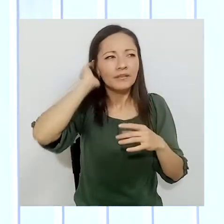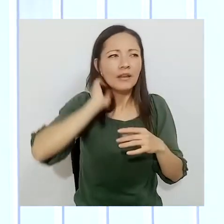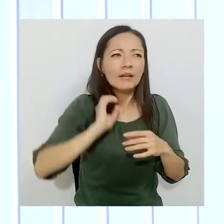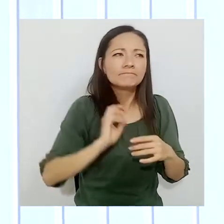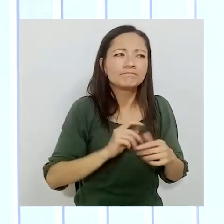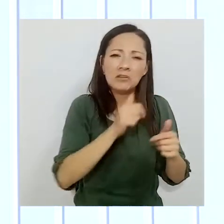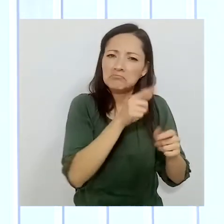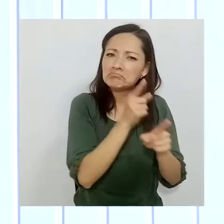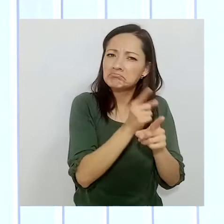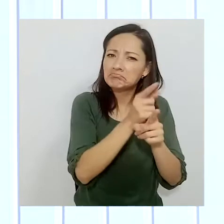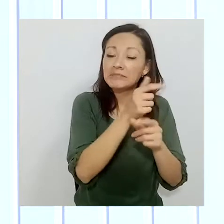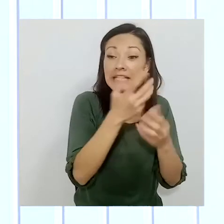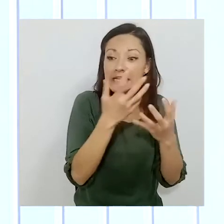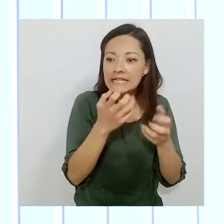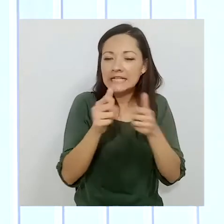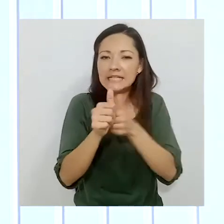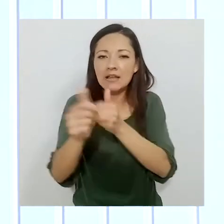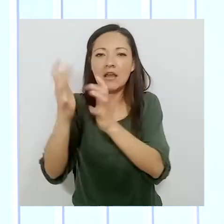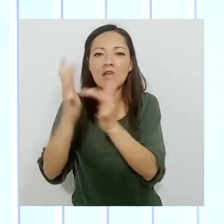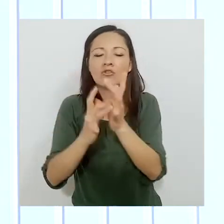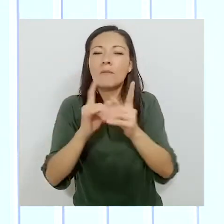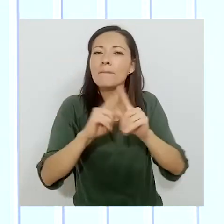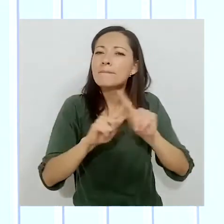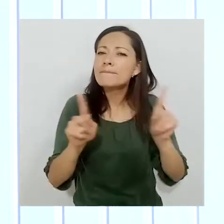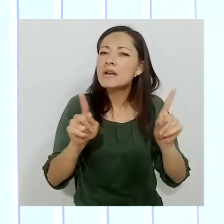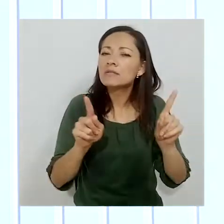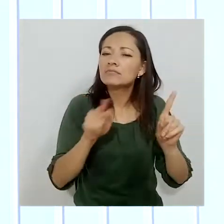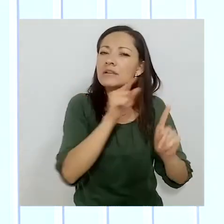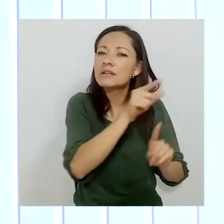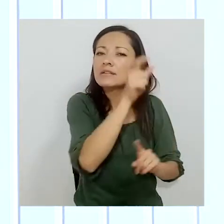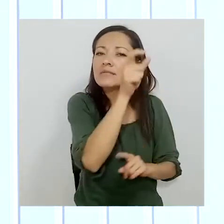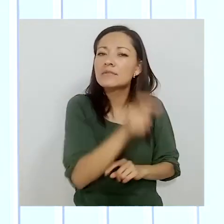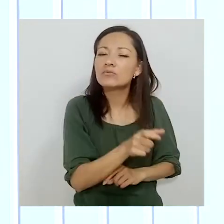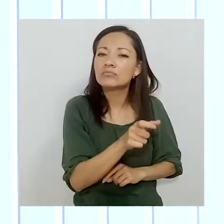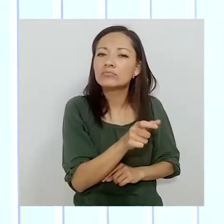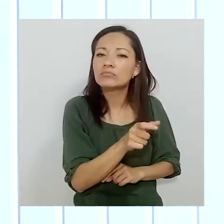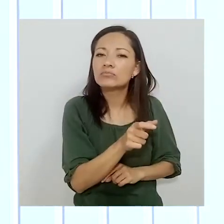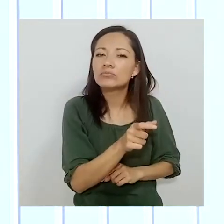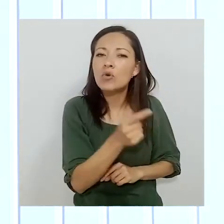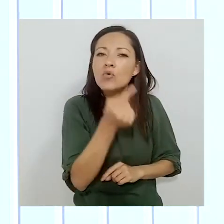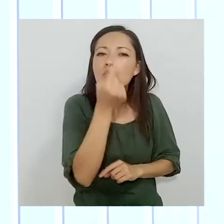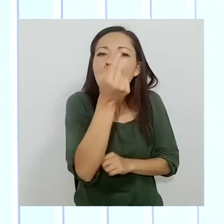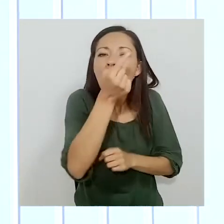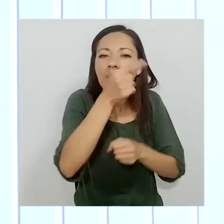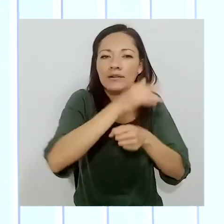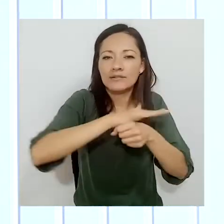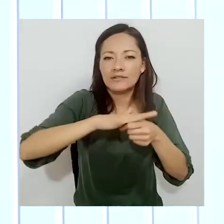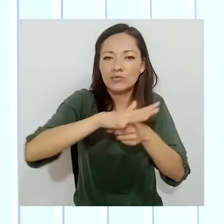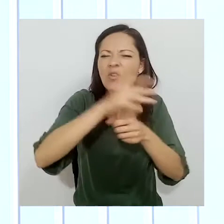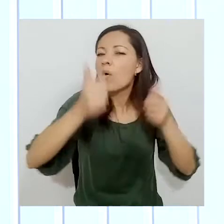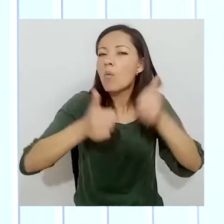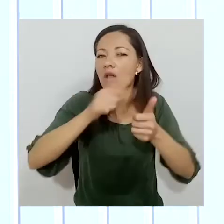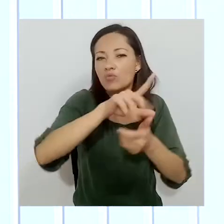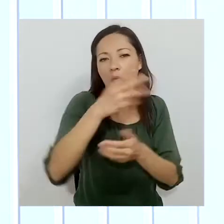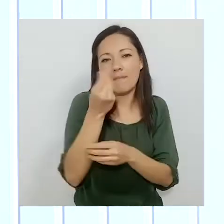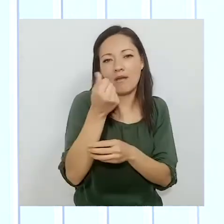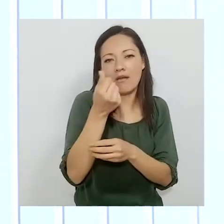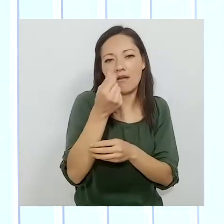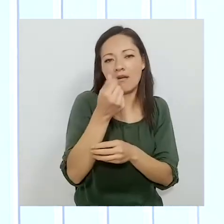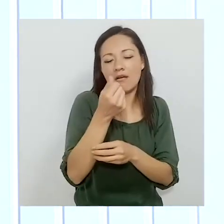él siguiera a Jesús en el camino, esta persona, por una situación, ¿cuál? Su